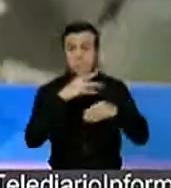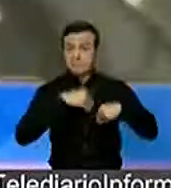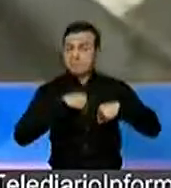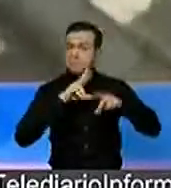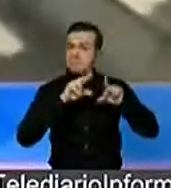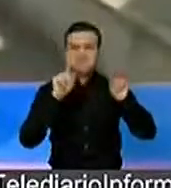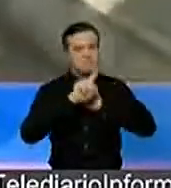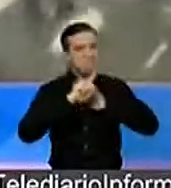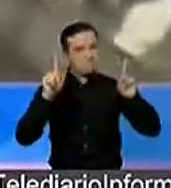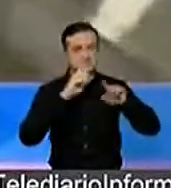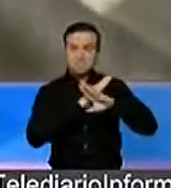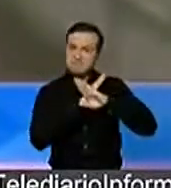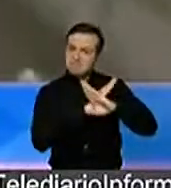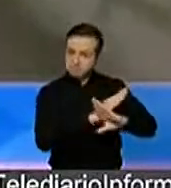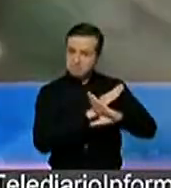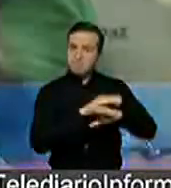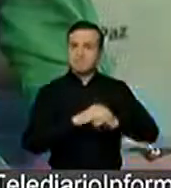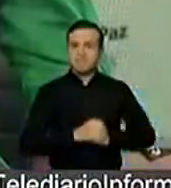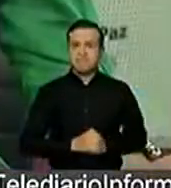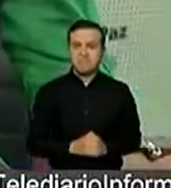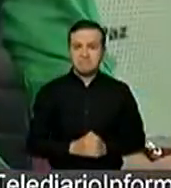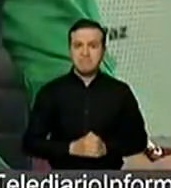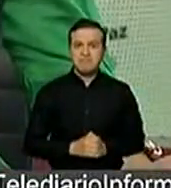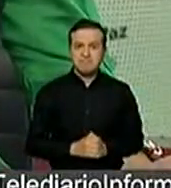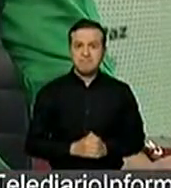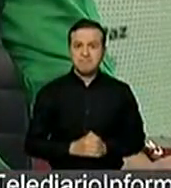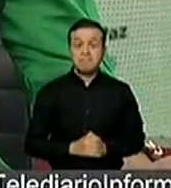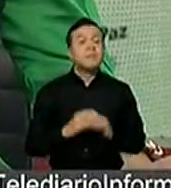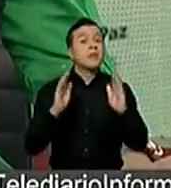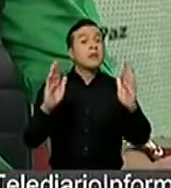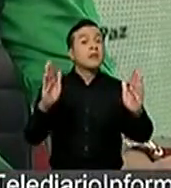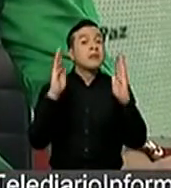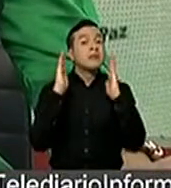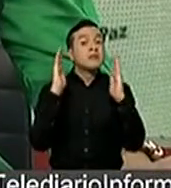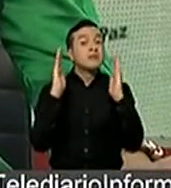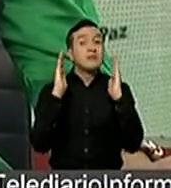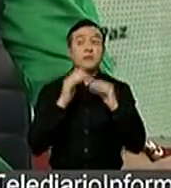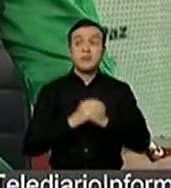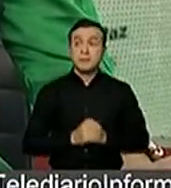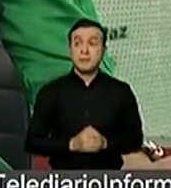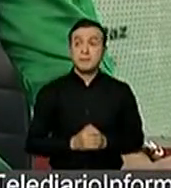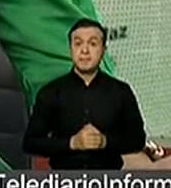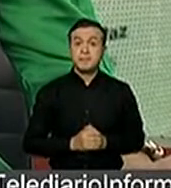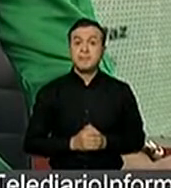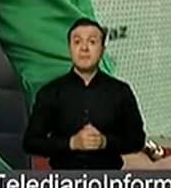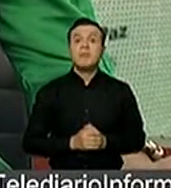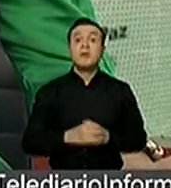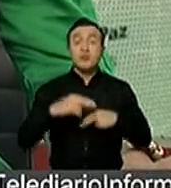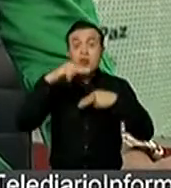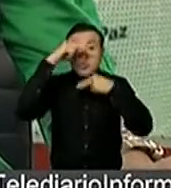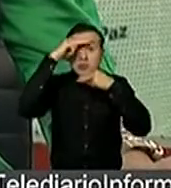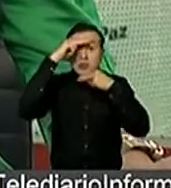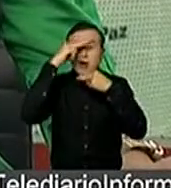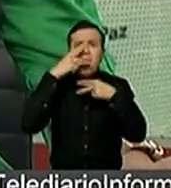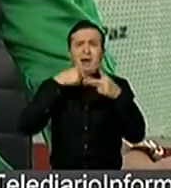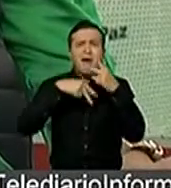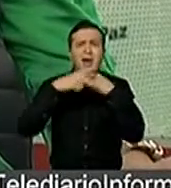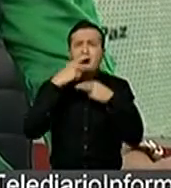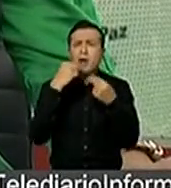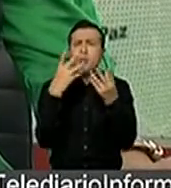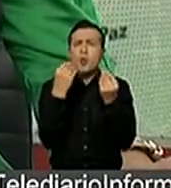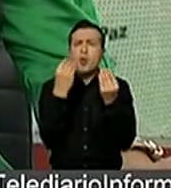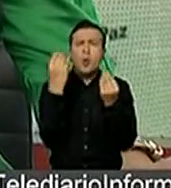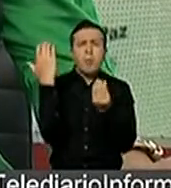Jennifer Espinosa, Medios Públicos. Y preste atención, ya que en los últimos días las noticias falsas inundan en el